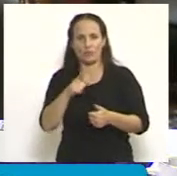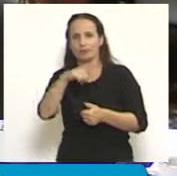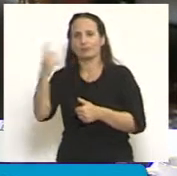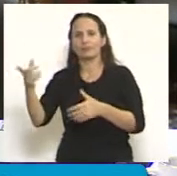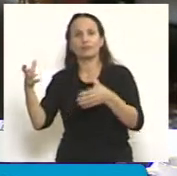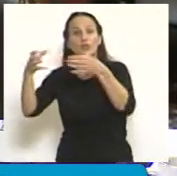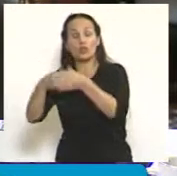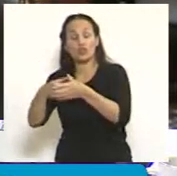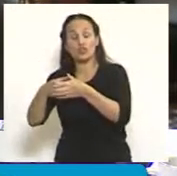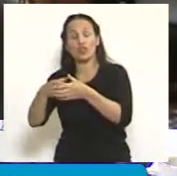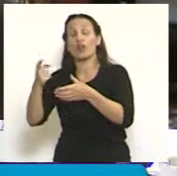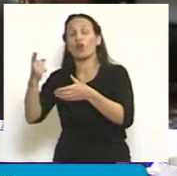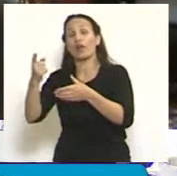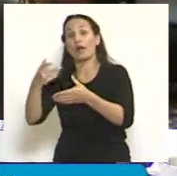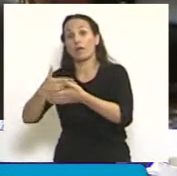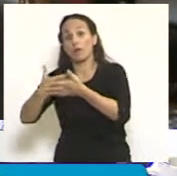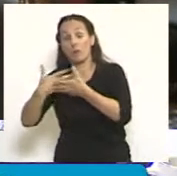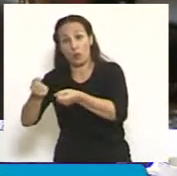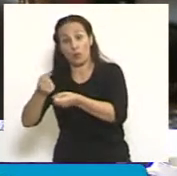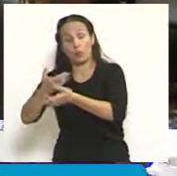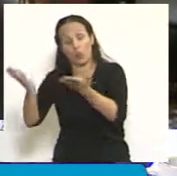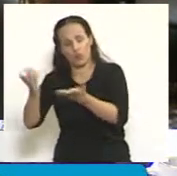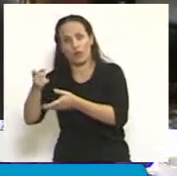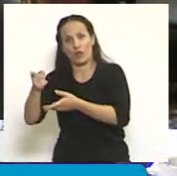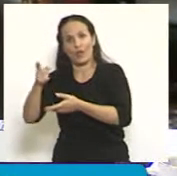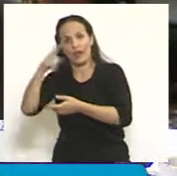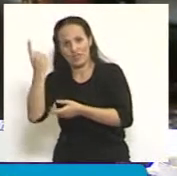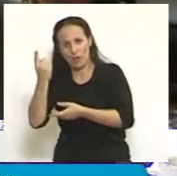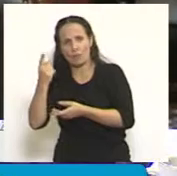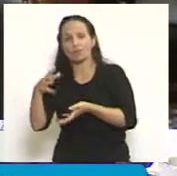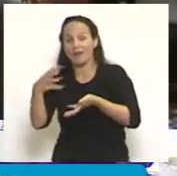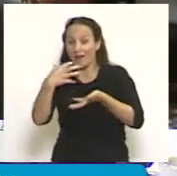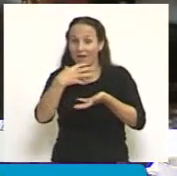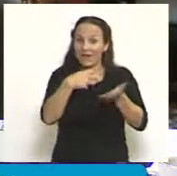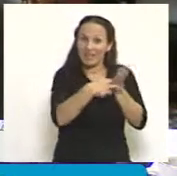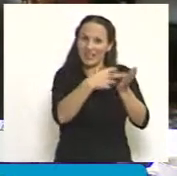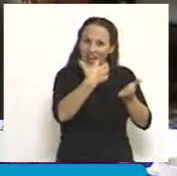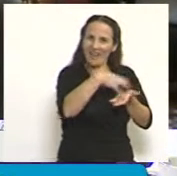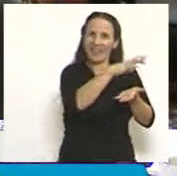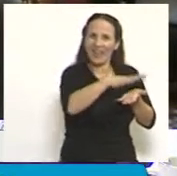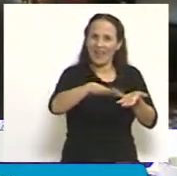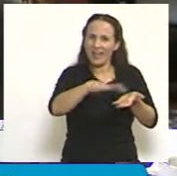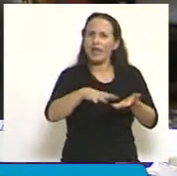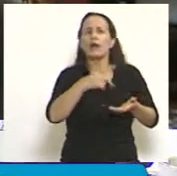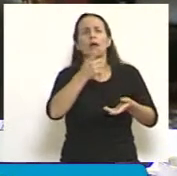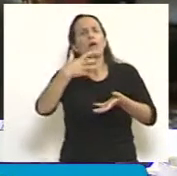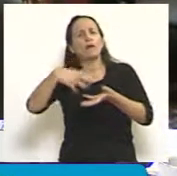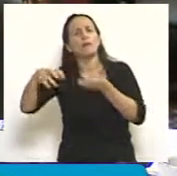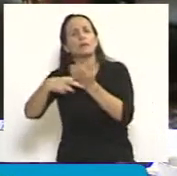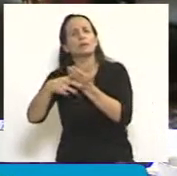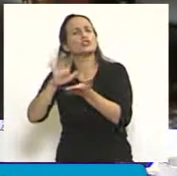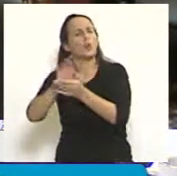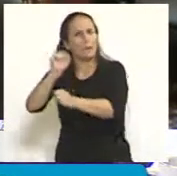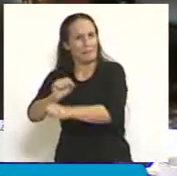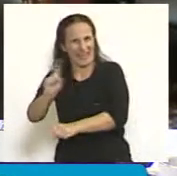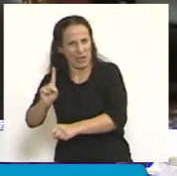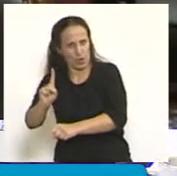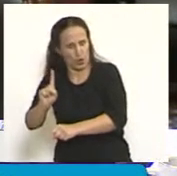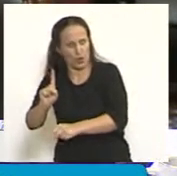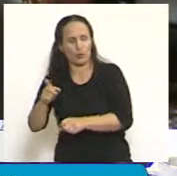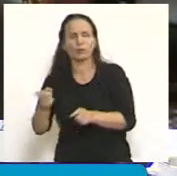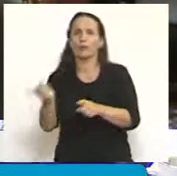Nacional, si lo recuerdan. El Ministerio Público con jerarquía constitucional a partir de la Constitución del